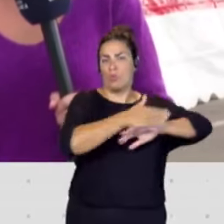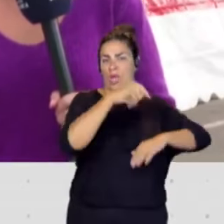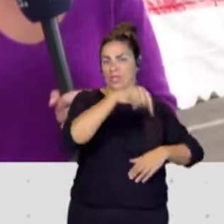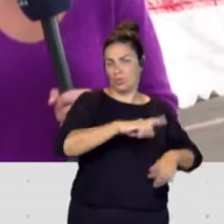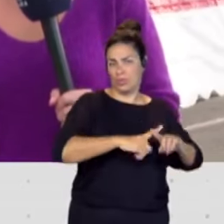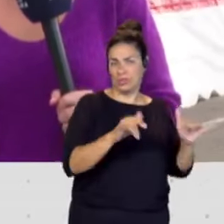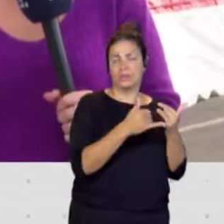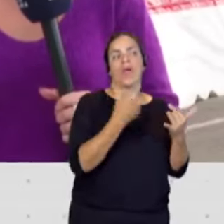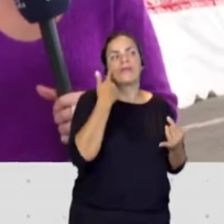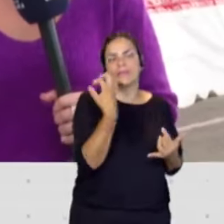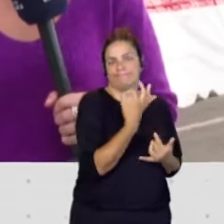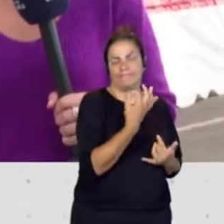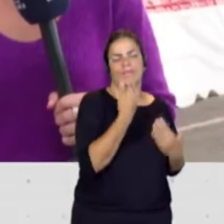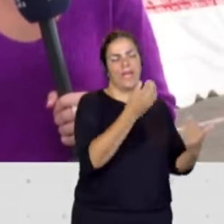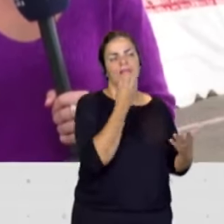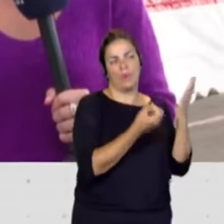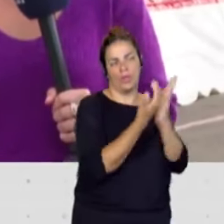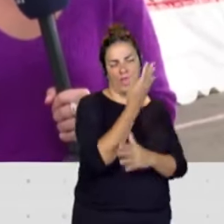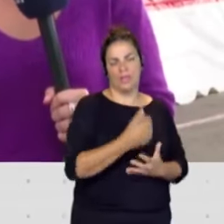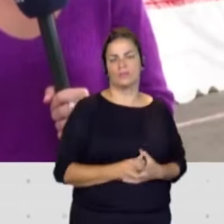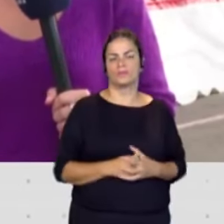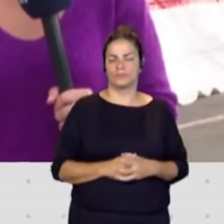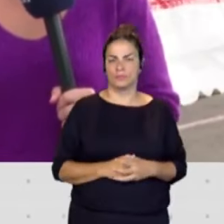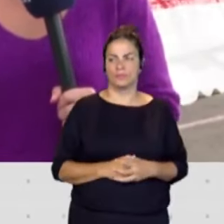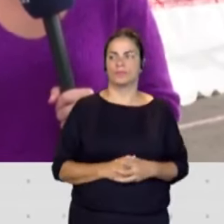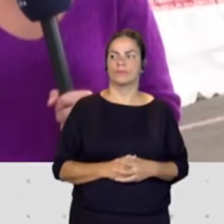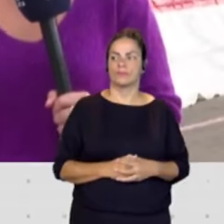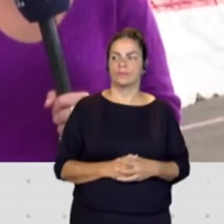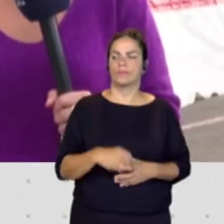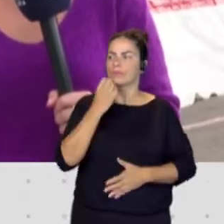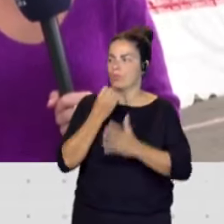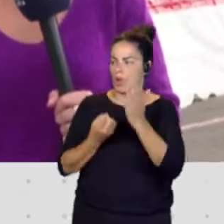en el puerto de Santa Cruz de Tenerife. Gracias. Buenos días. Buenos días.